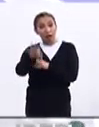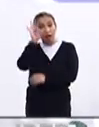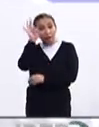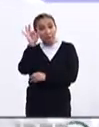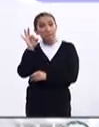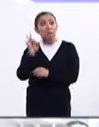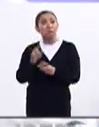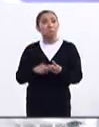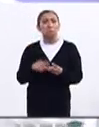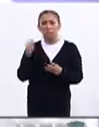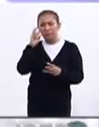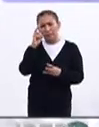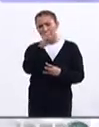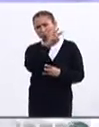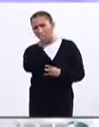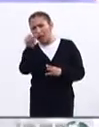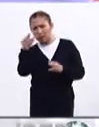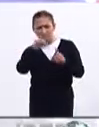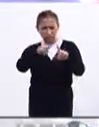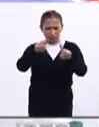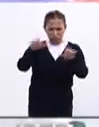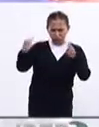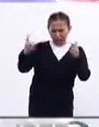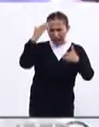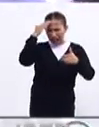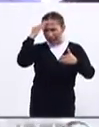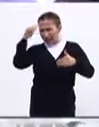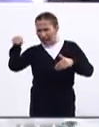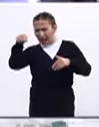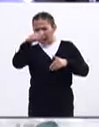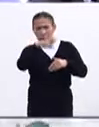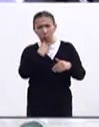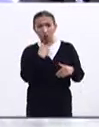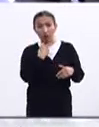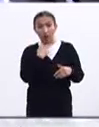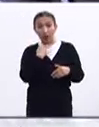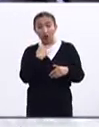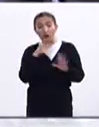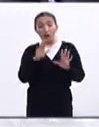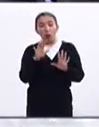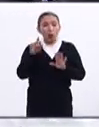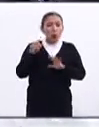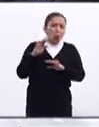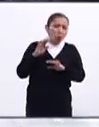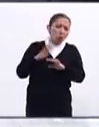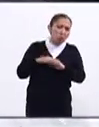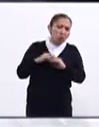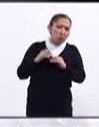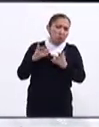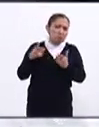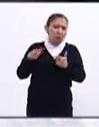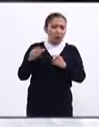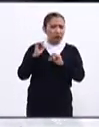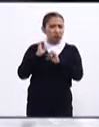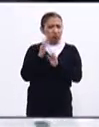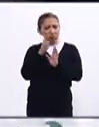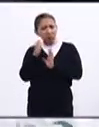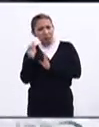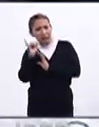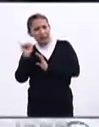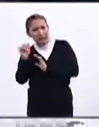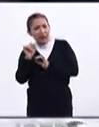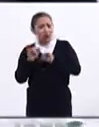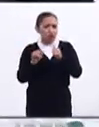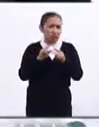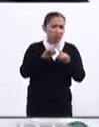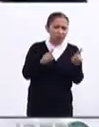el triunfo. Entonces vemos que hay un mosaico de liderazgos políticos, unos más cargados hacia la izquierda que